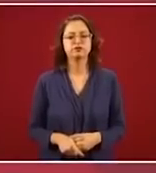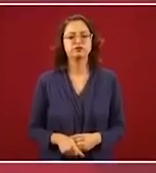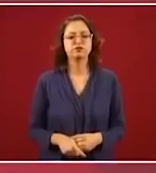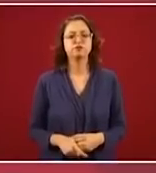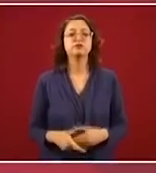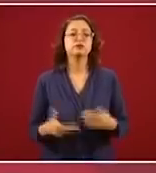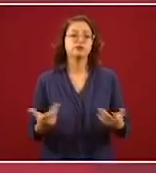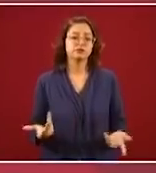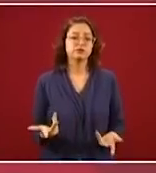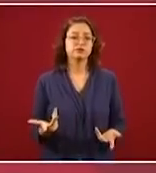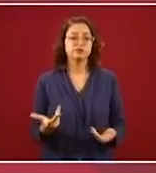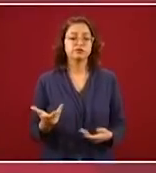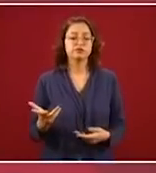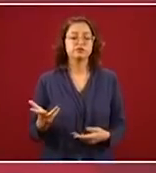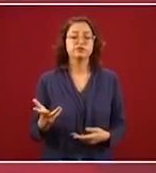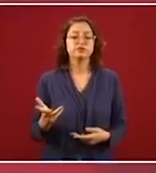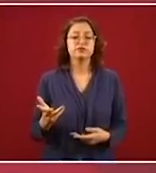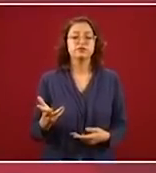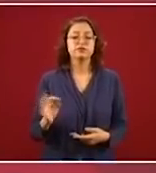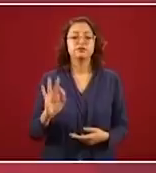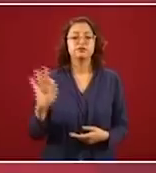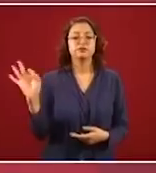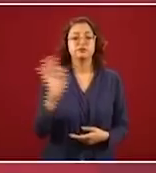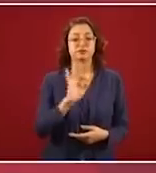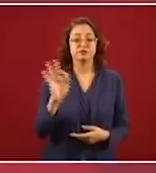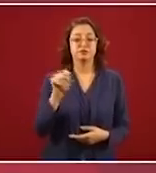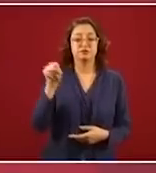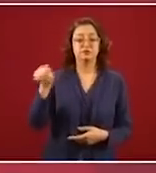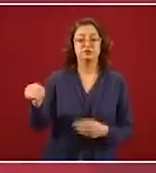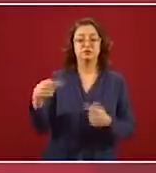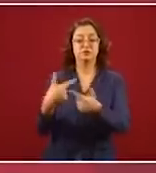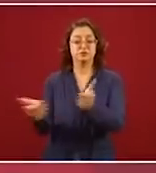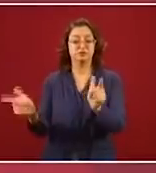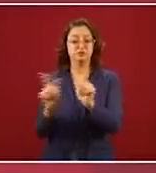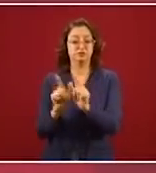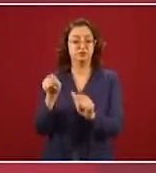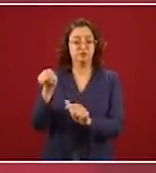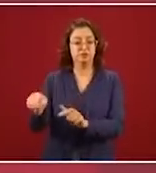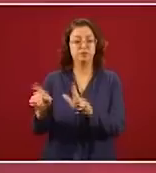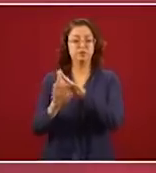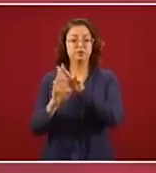posiblemente buscaban los dirigentes de estas caravanas